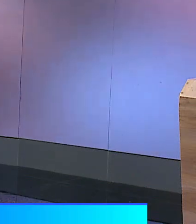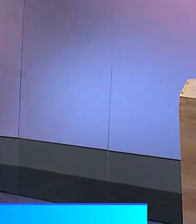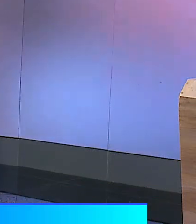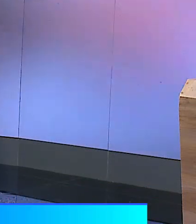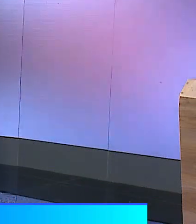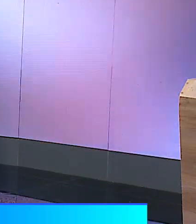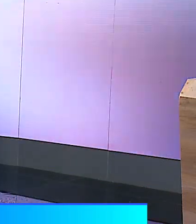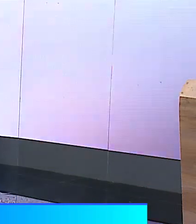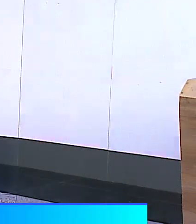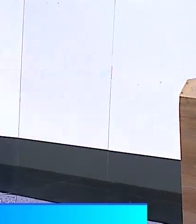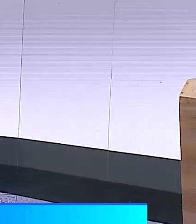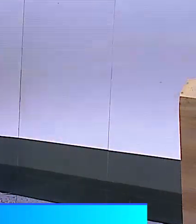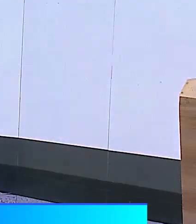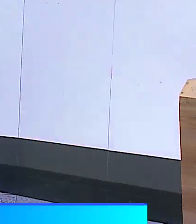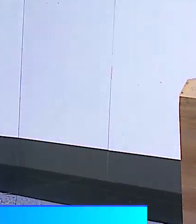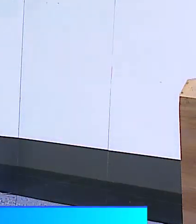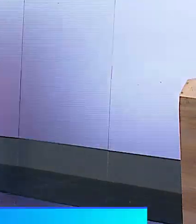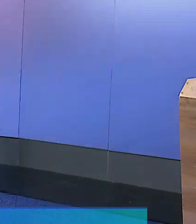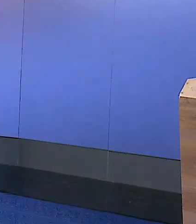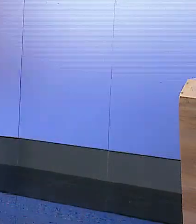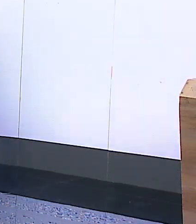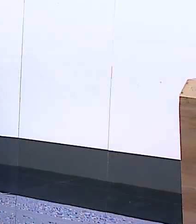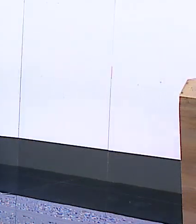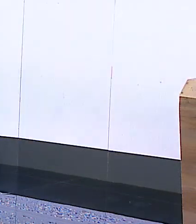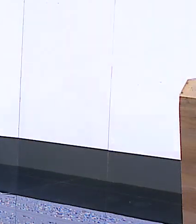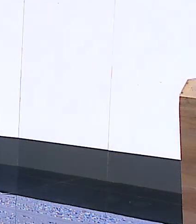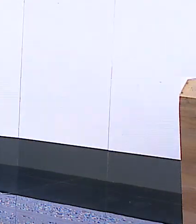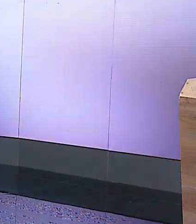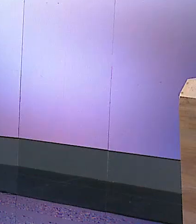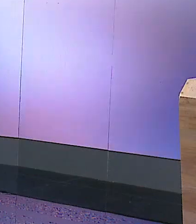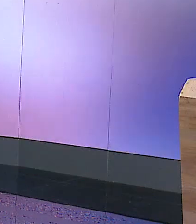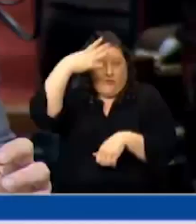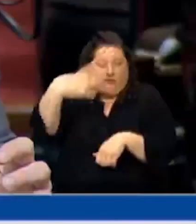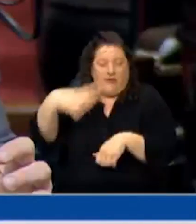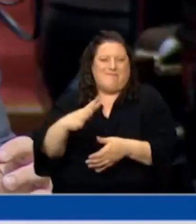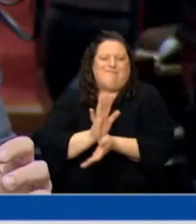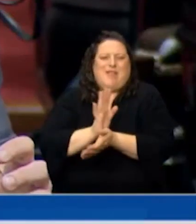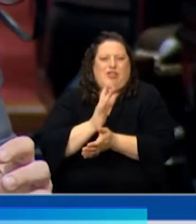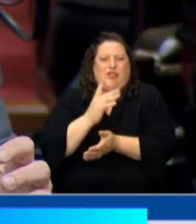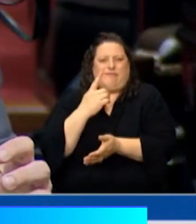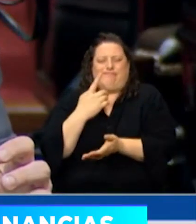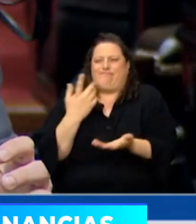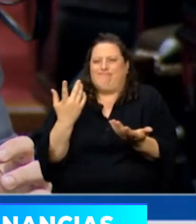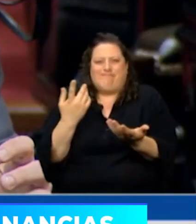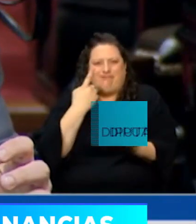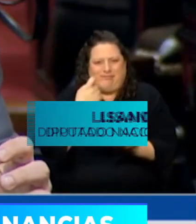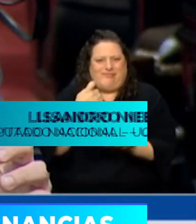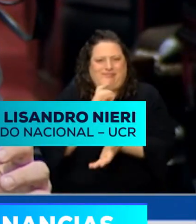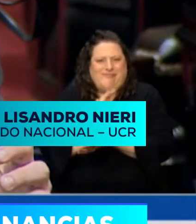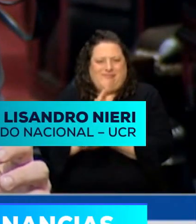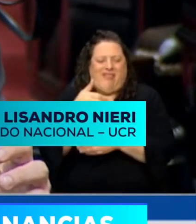en todo caso. Claro que sí. Escuchamos las voces de algunos de los mendocinos en el Congreso. Este claramente es electoralista, ¿no?